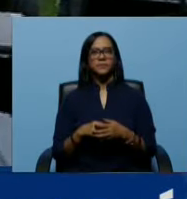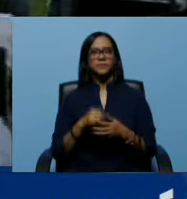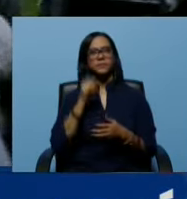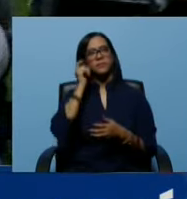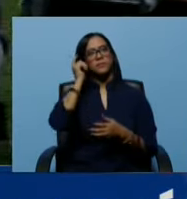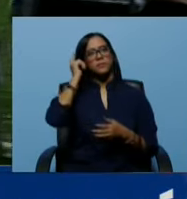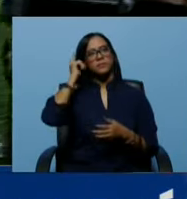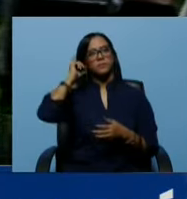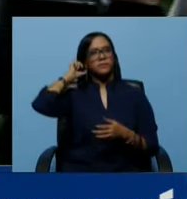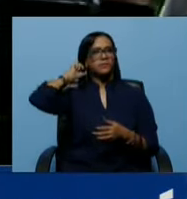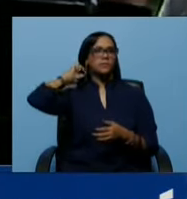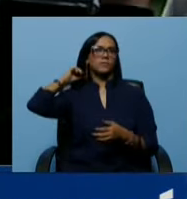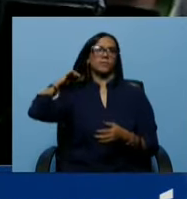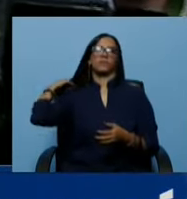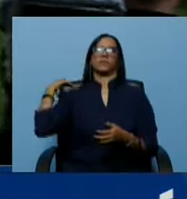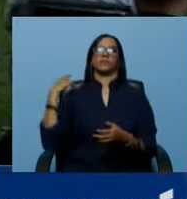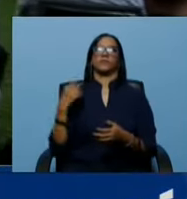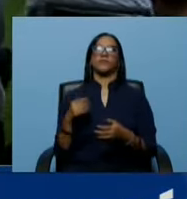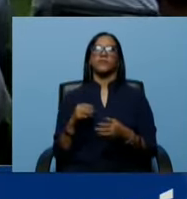Precisamente,